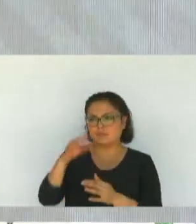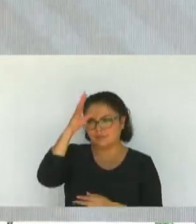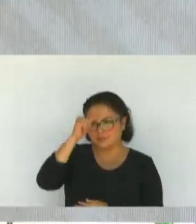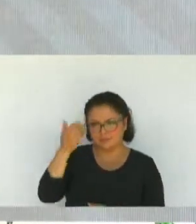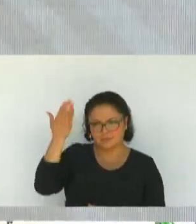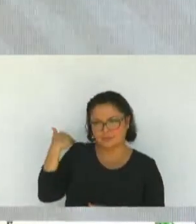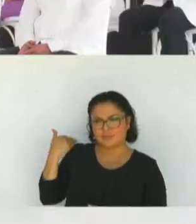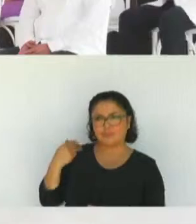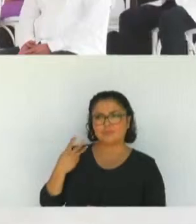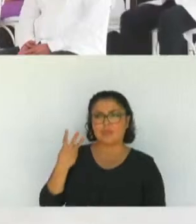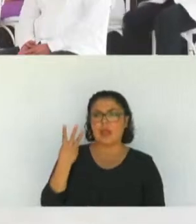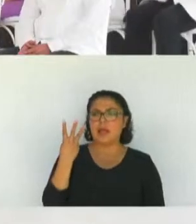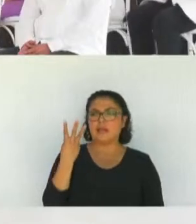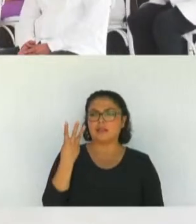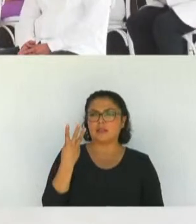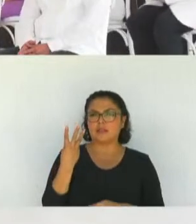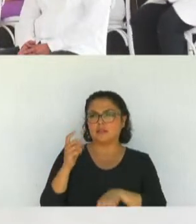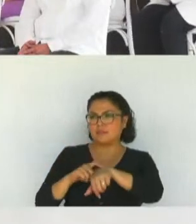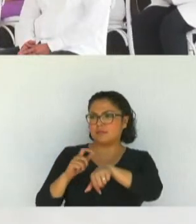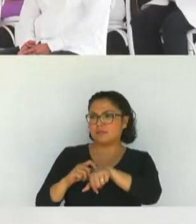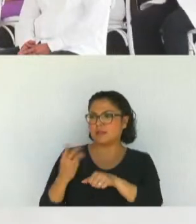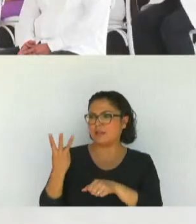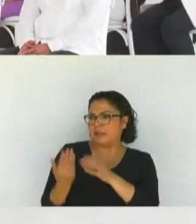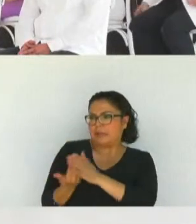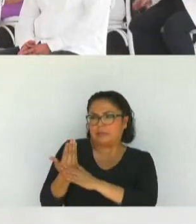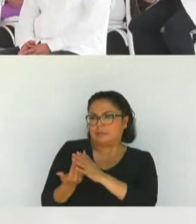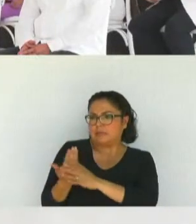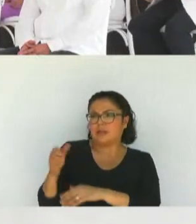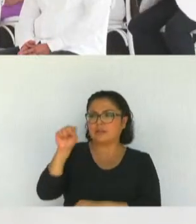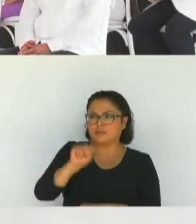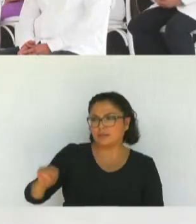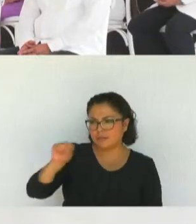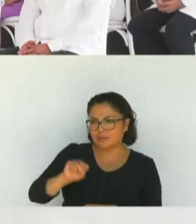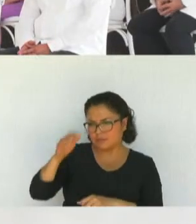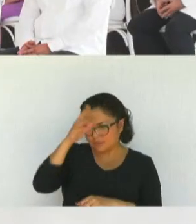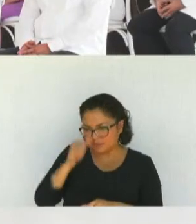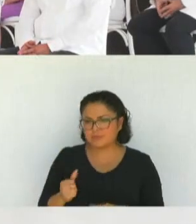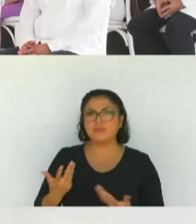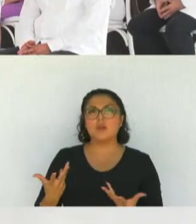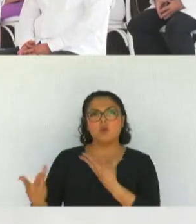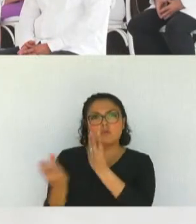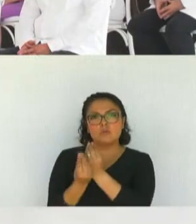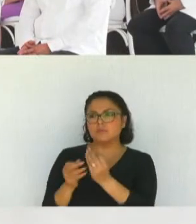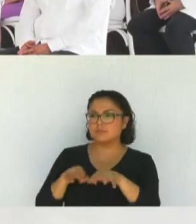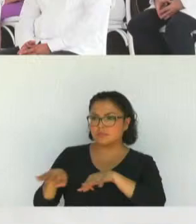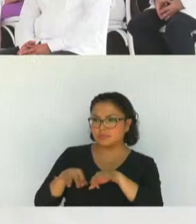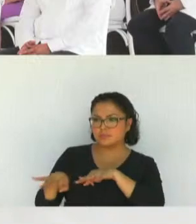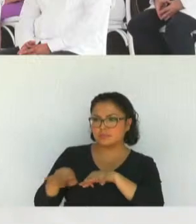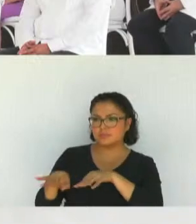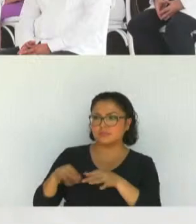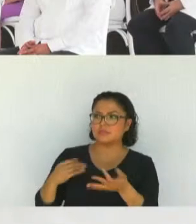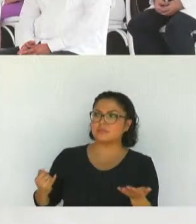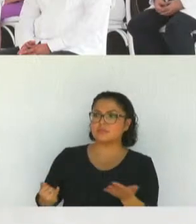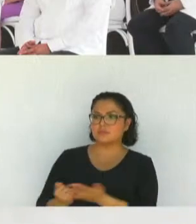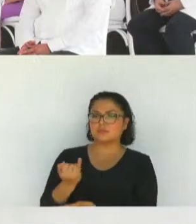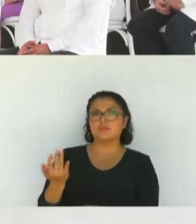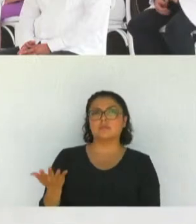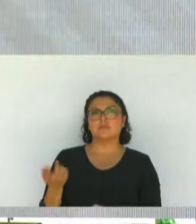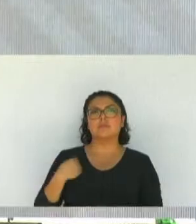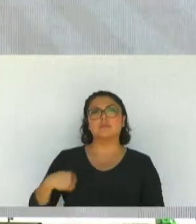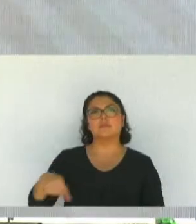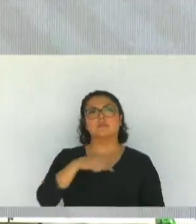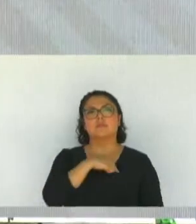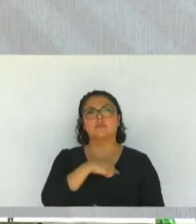las 3 de la mañana, un sábado, pero que teníamos que ponernos a trabajar muy rápido para alcanzar los objetivos de que estuviéramos